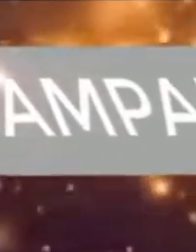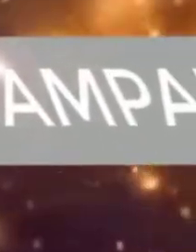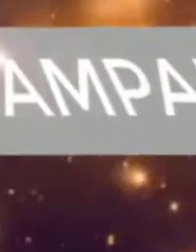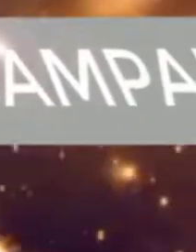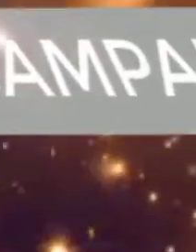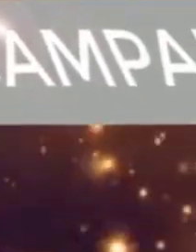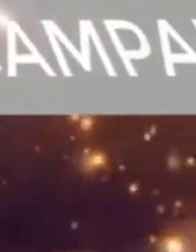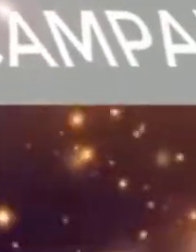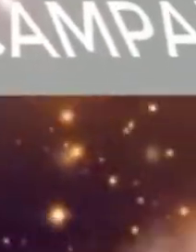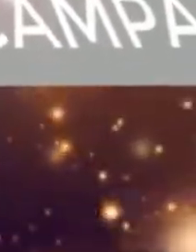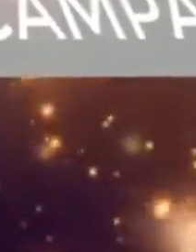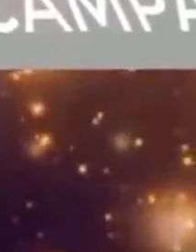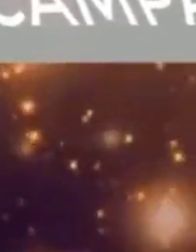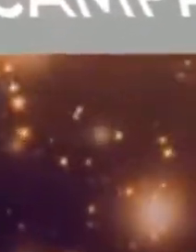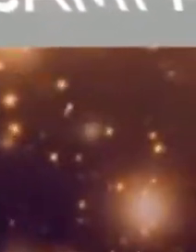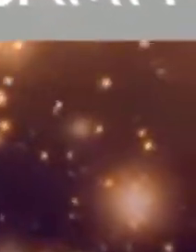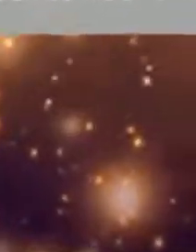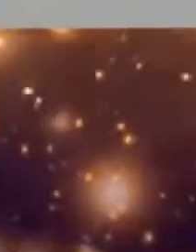ahora